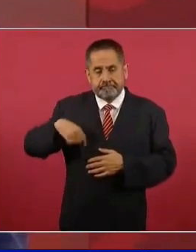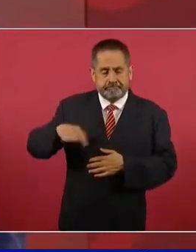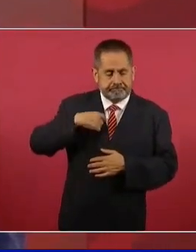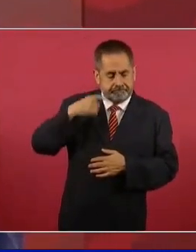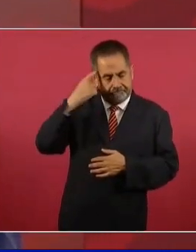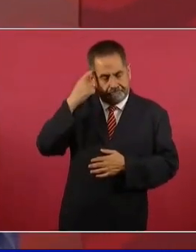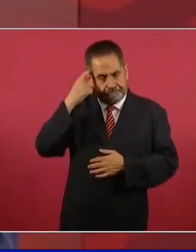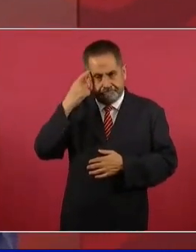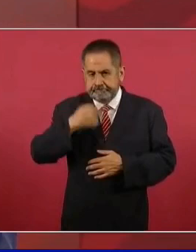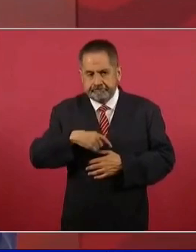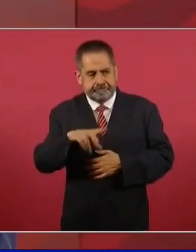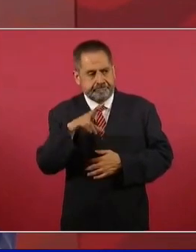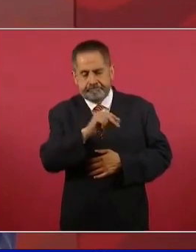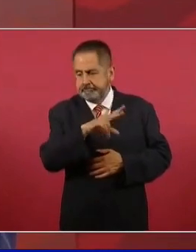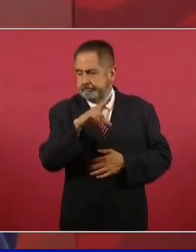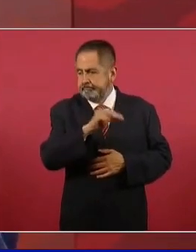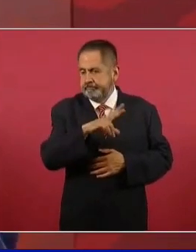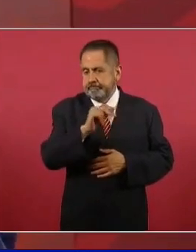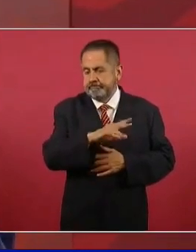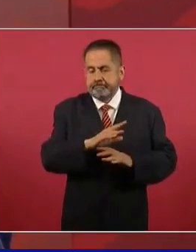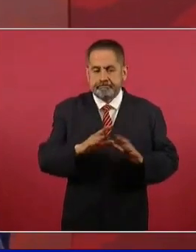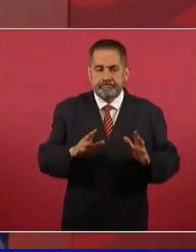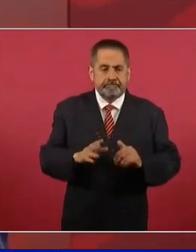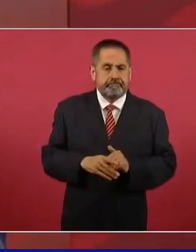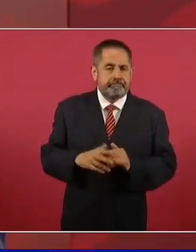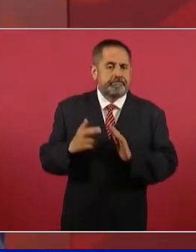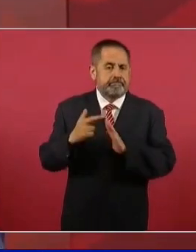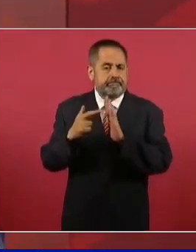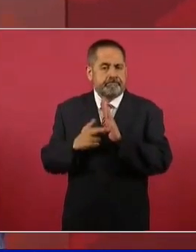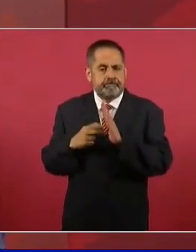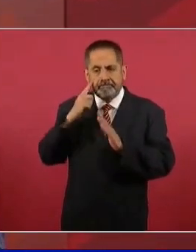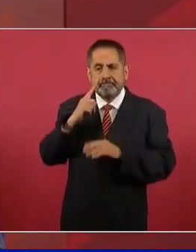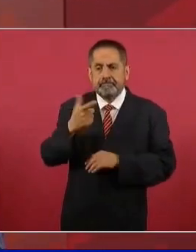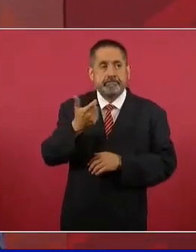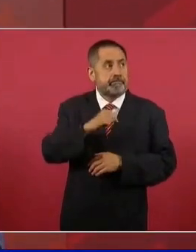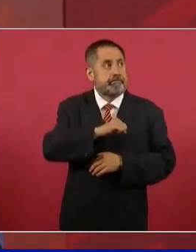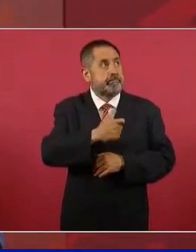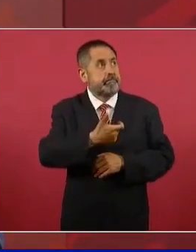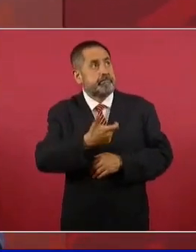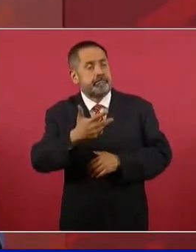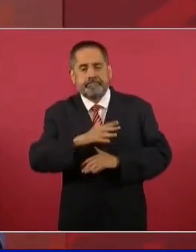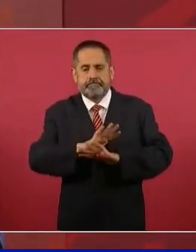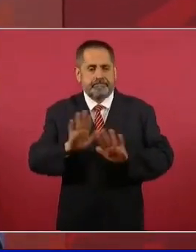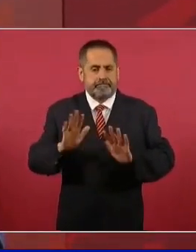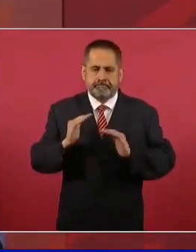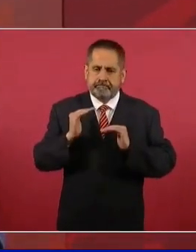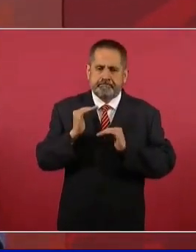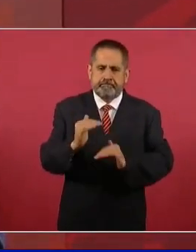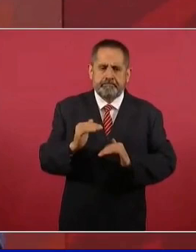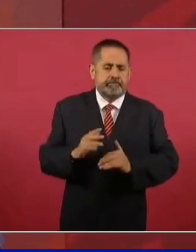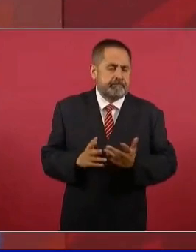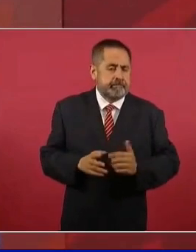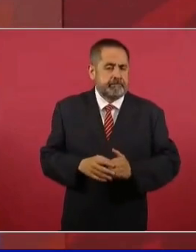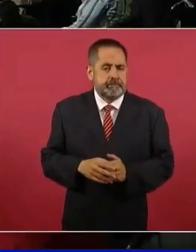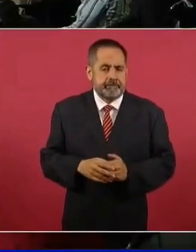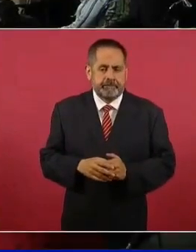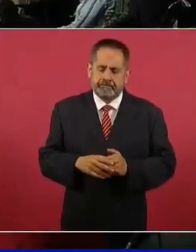estar haciendo. Desde luego, estas medidas antiinflacionarias pues son